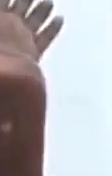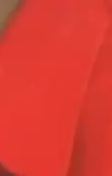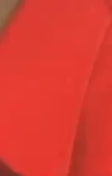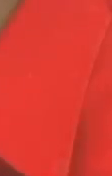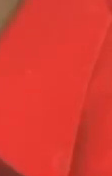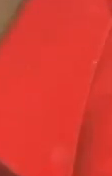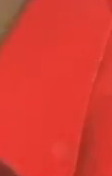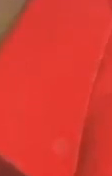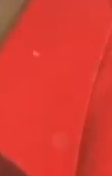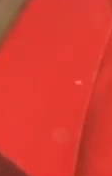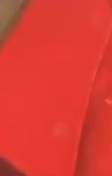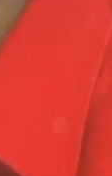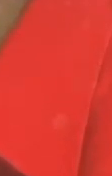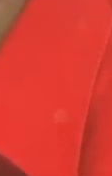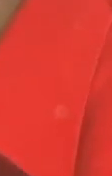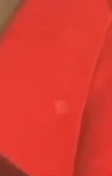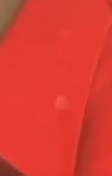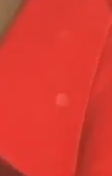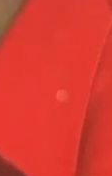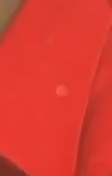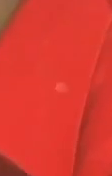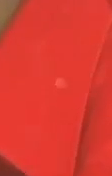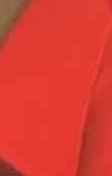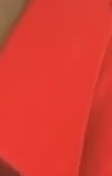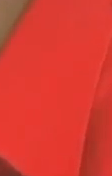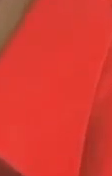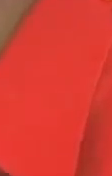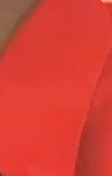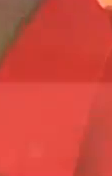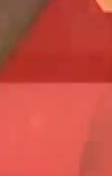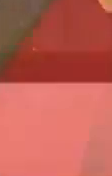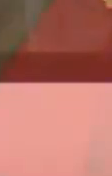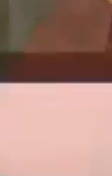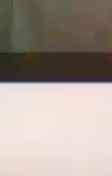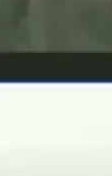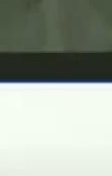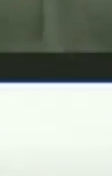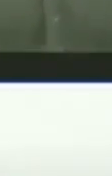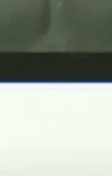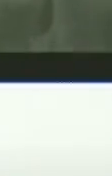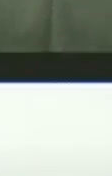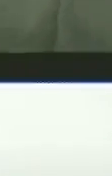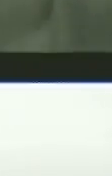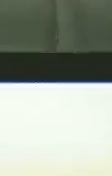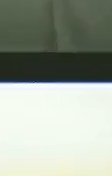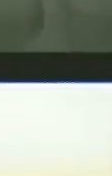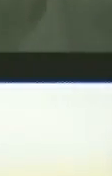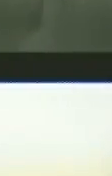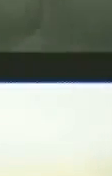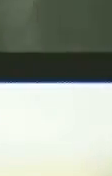memoria! Nuestro primer camarada.